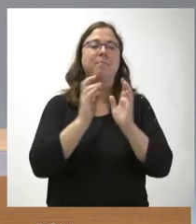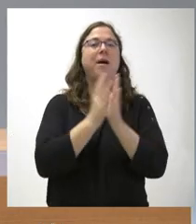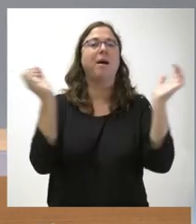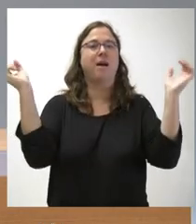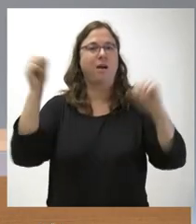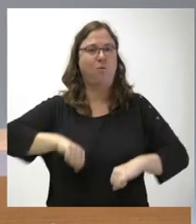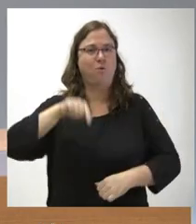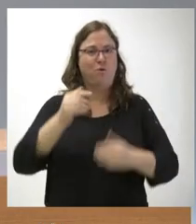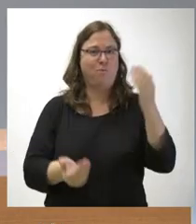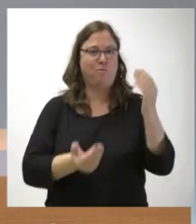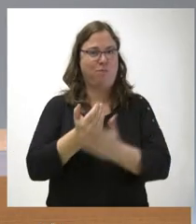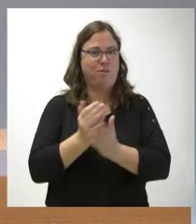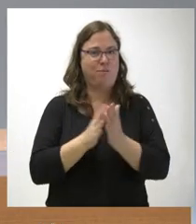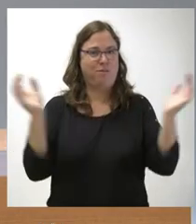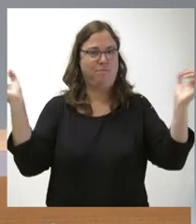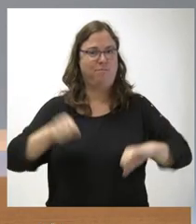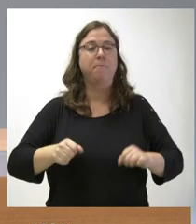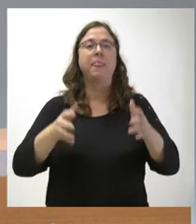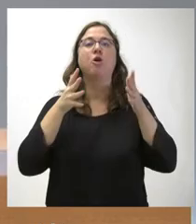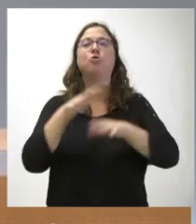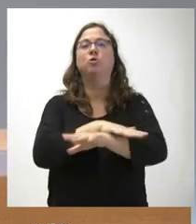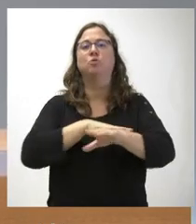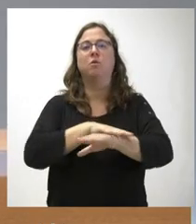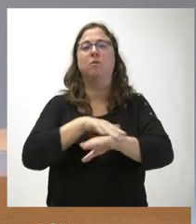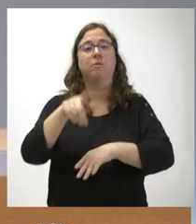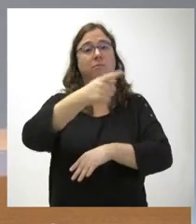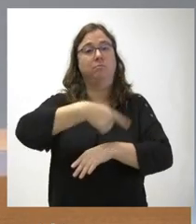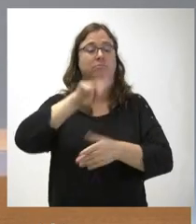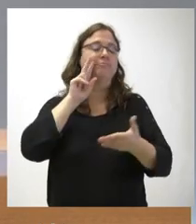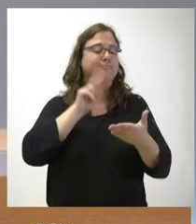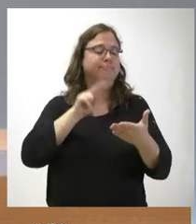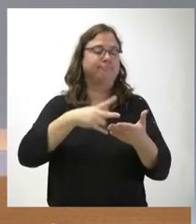mañana hemos tenido en el consejo de gobierno para que lo tengan ustedes a su